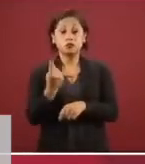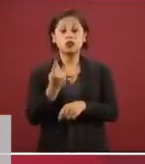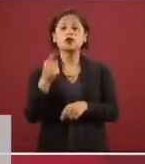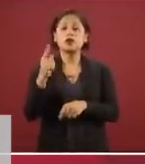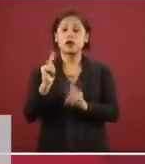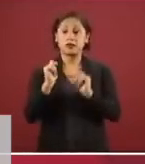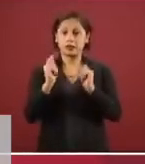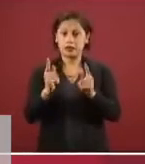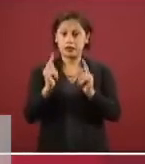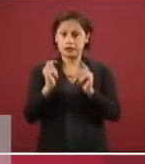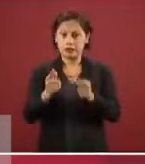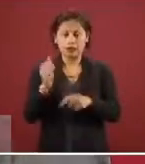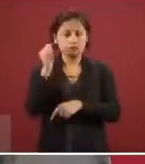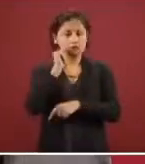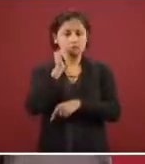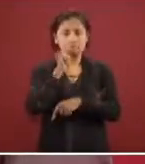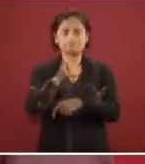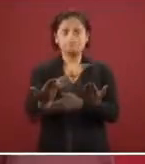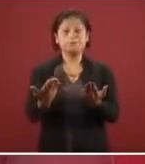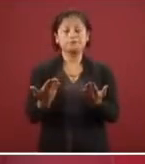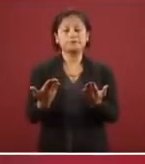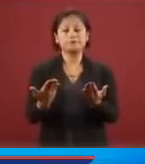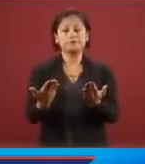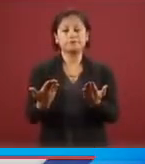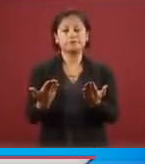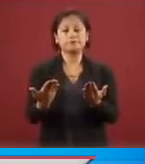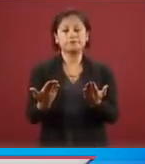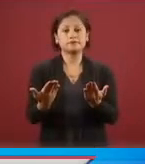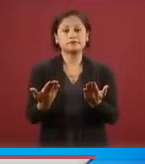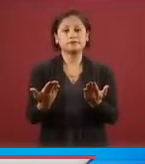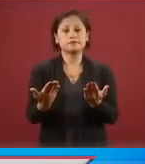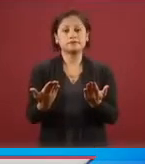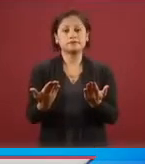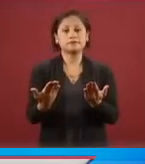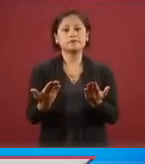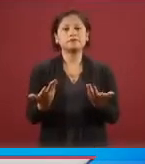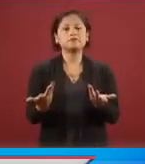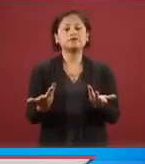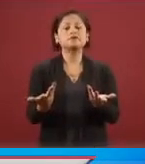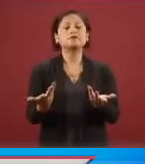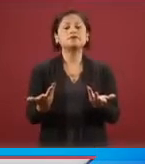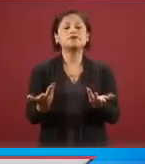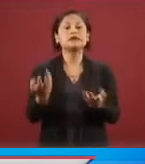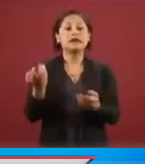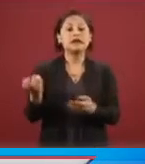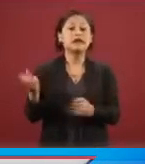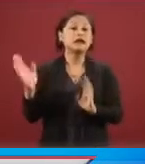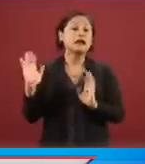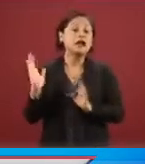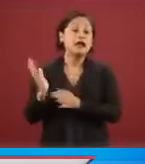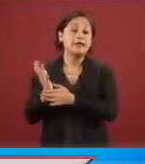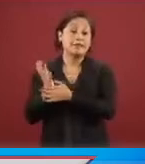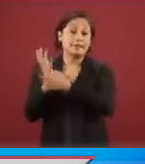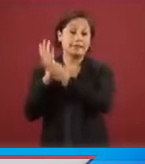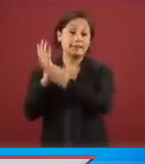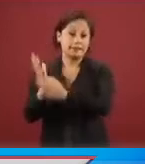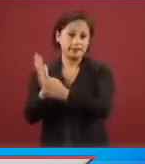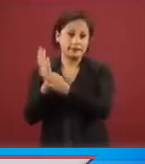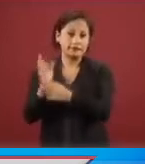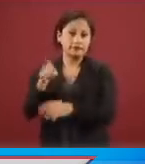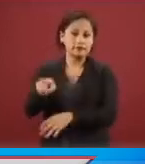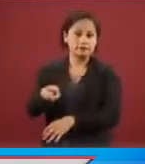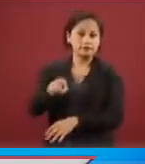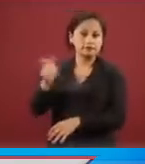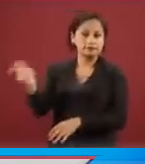necesario importar gas en estos tiempos. Salinas Pliego. Confirmará el dato exacto del adeudo de Salinas Pliego a la